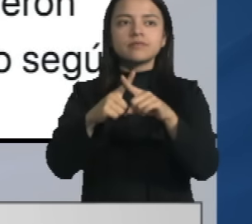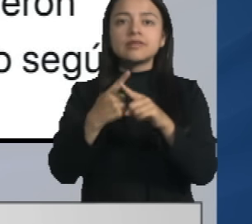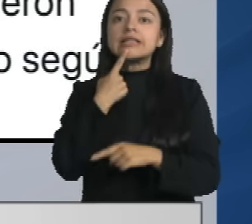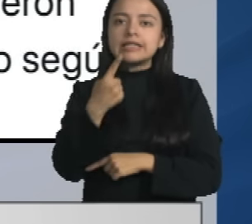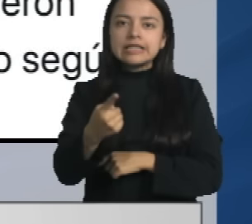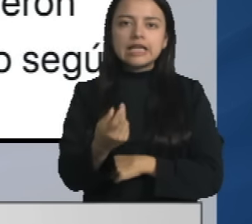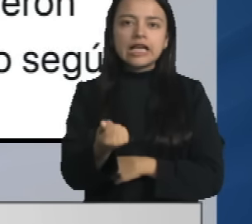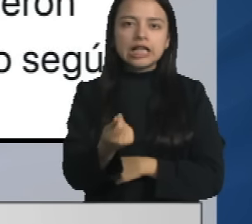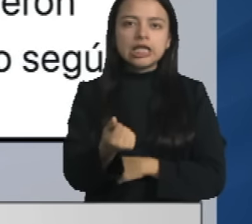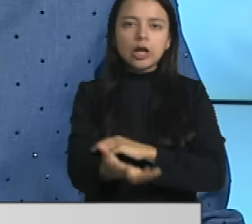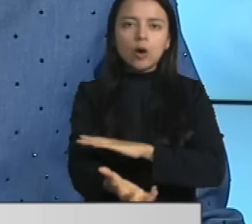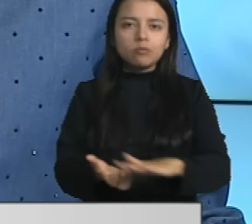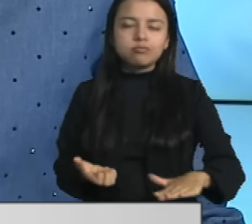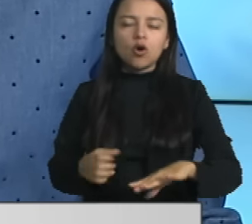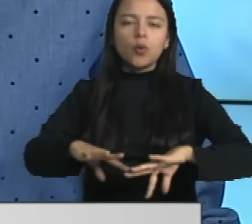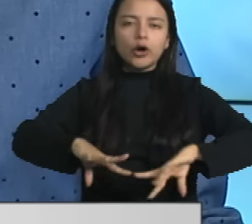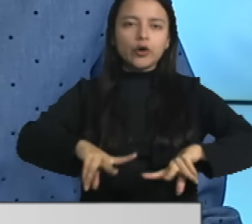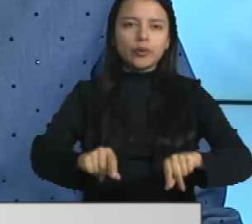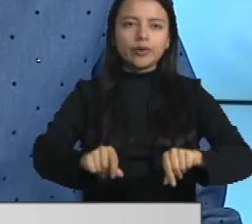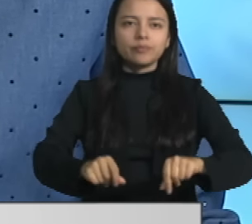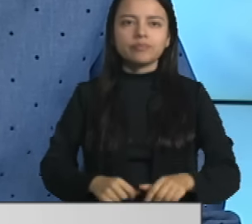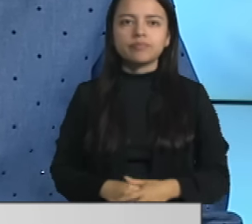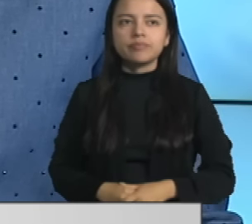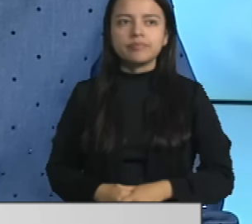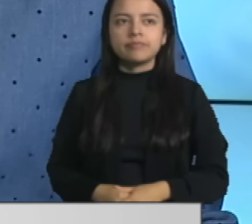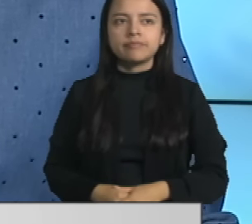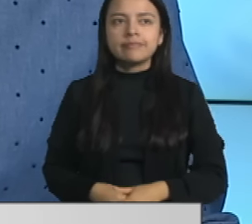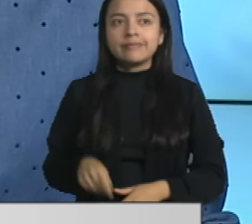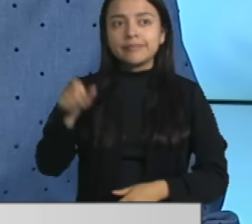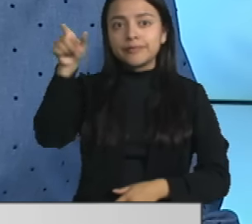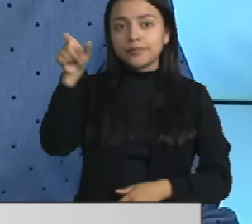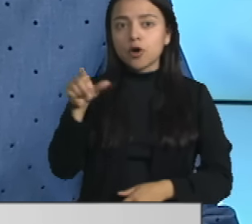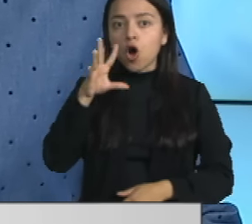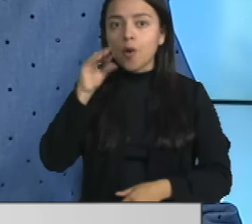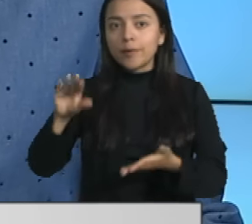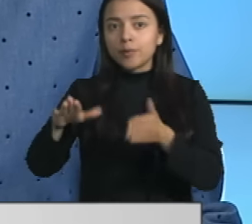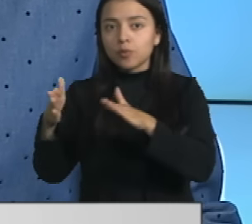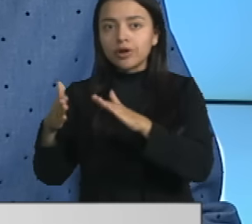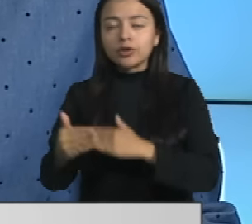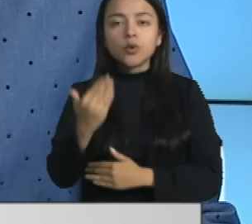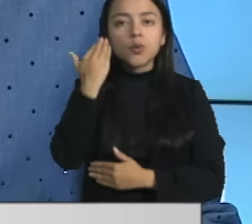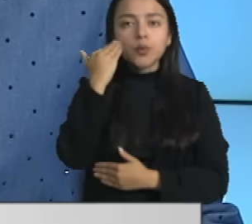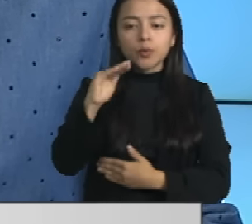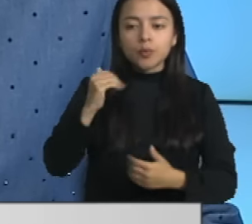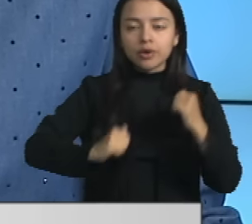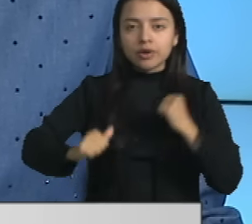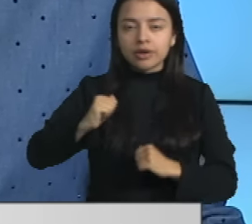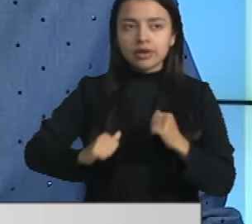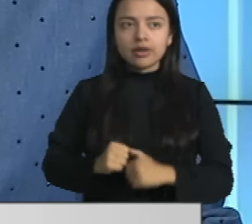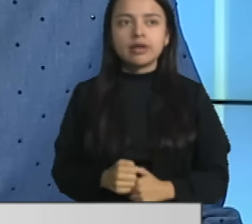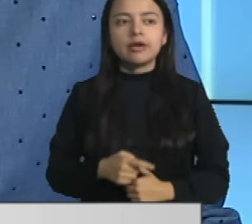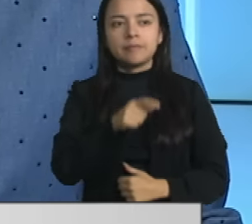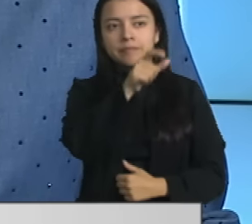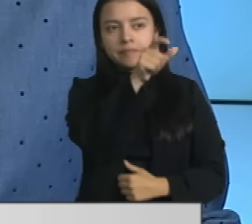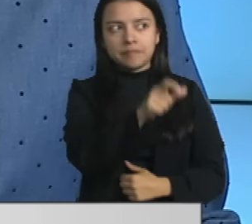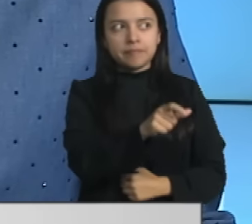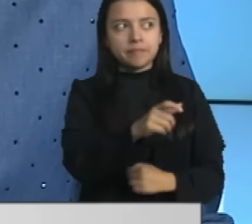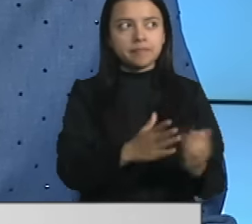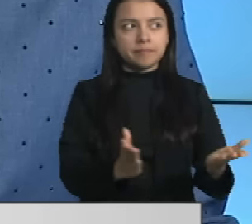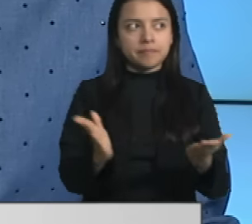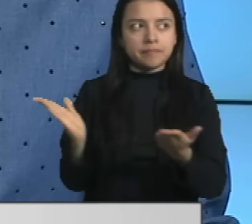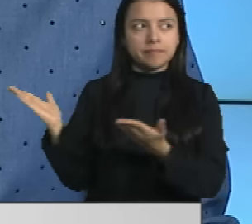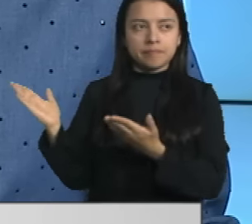robado. Un comerciante muerto, una mujer herida y un capturado dejó un intento de atraco en un establecimiento